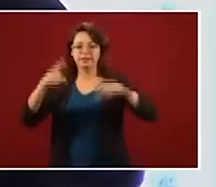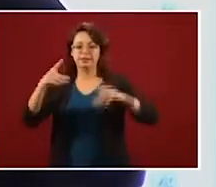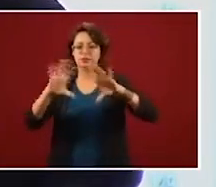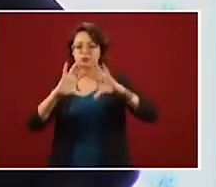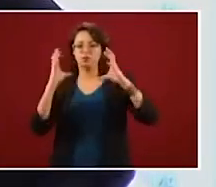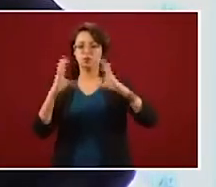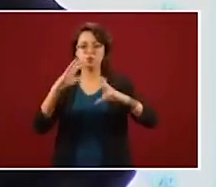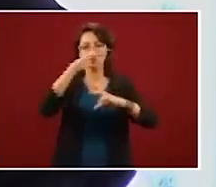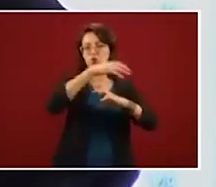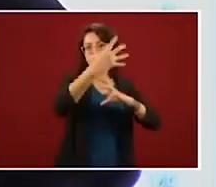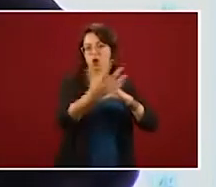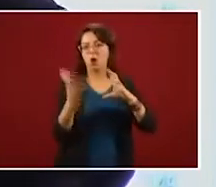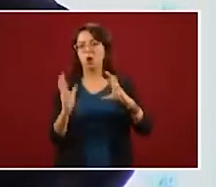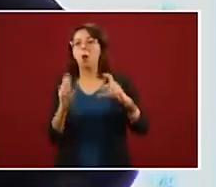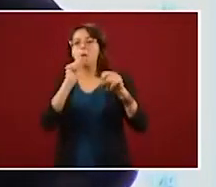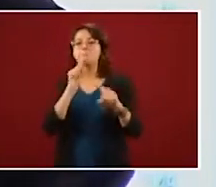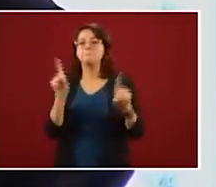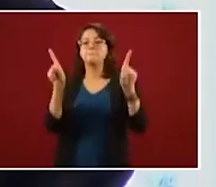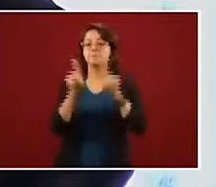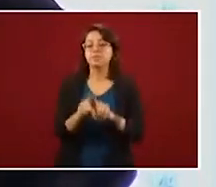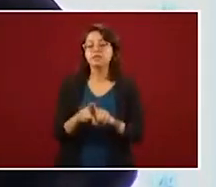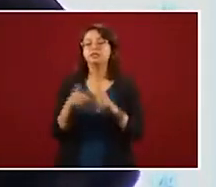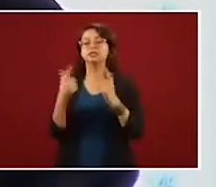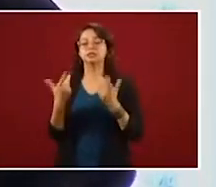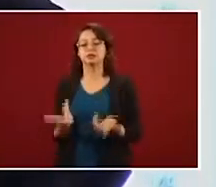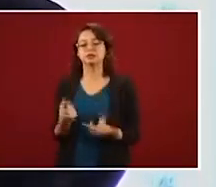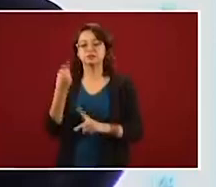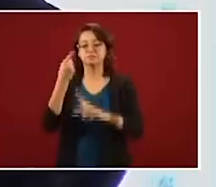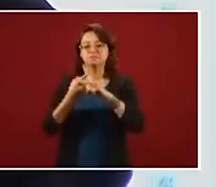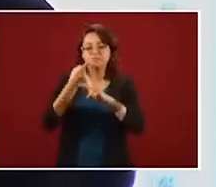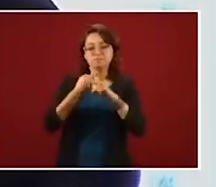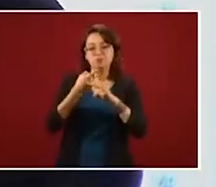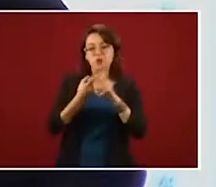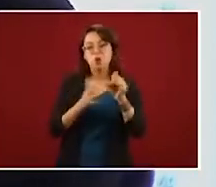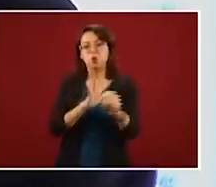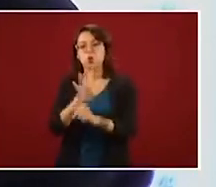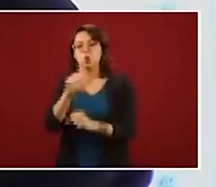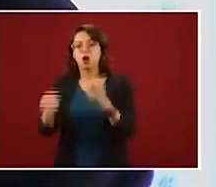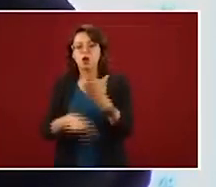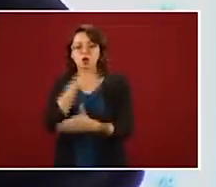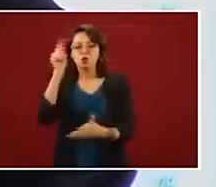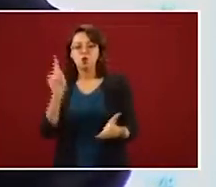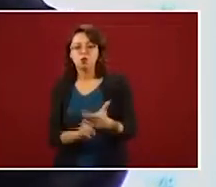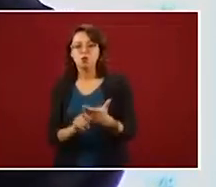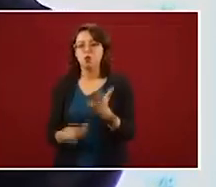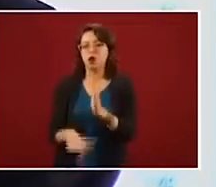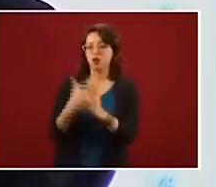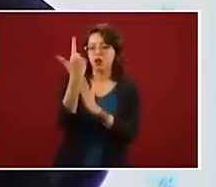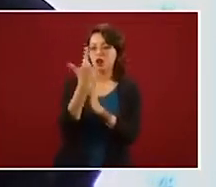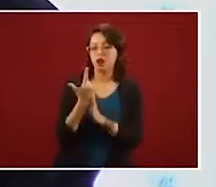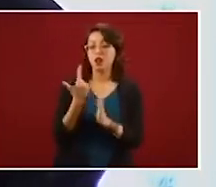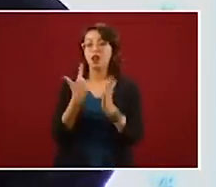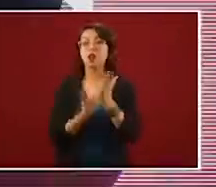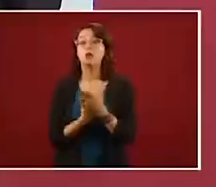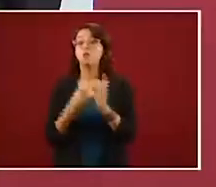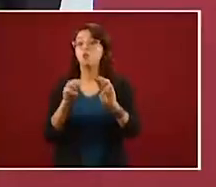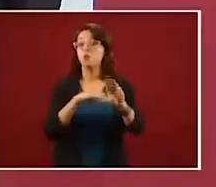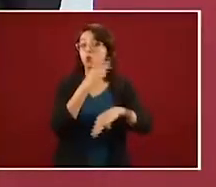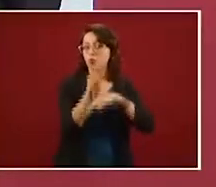un índice que nos pone en términos de el lugar que se ocupa a nivel